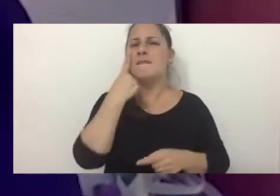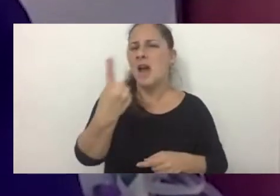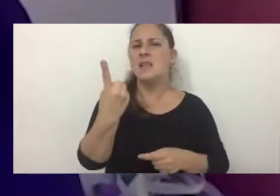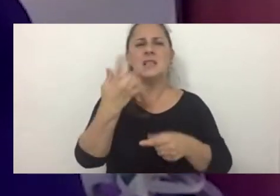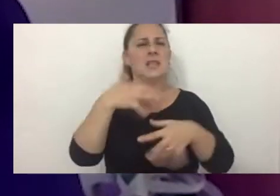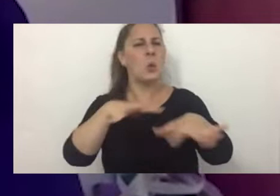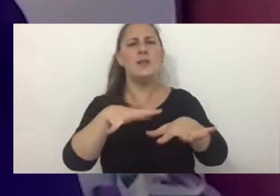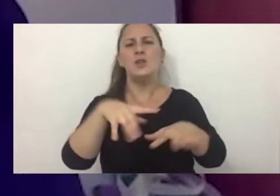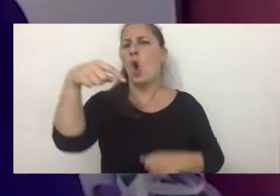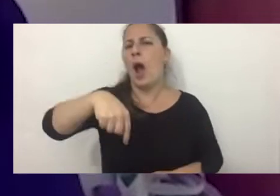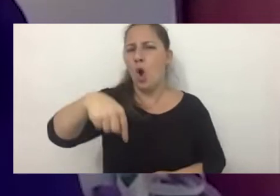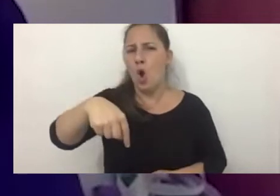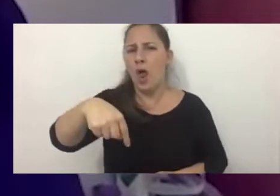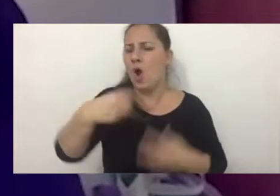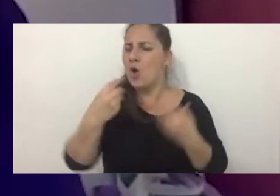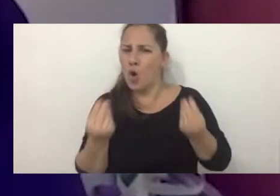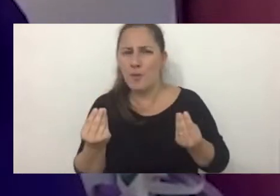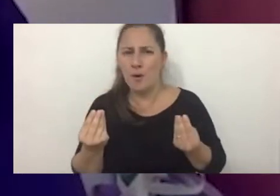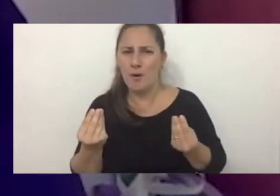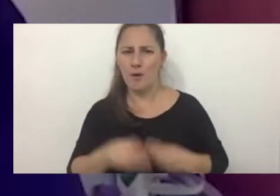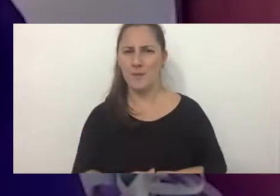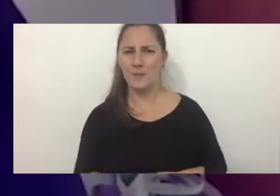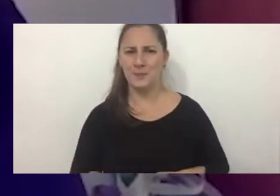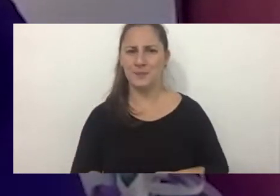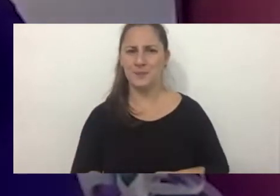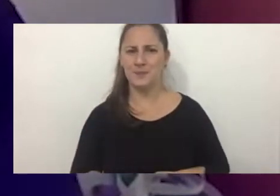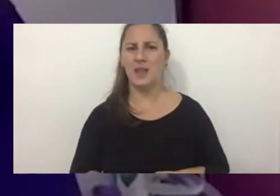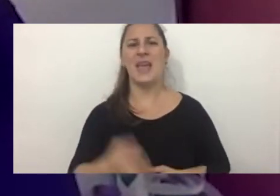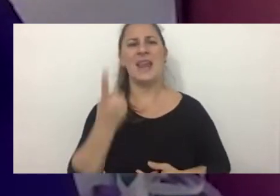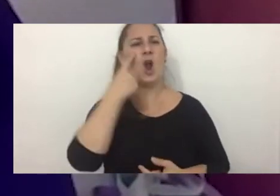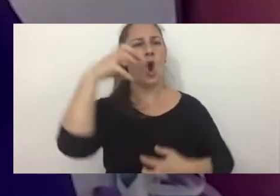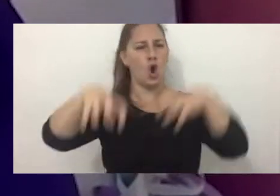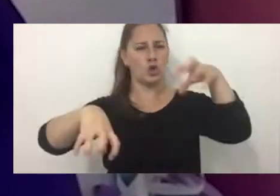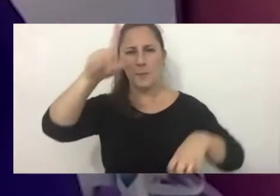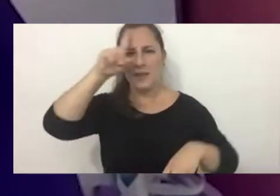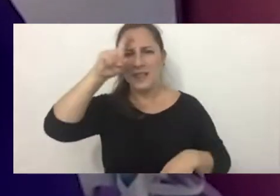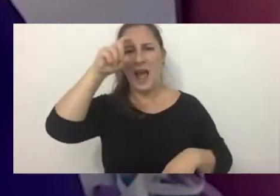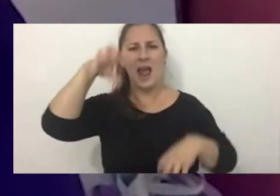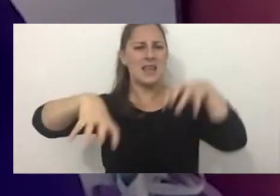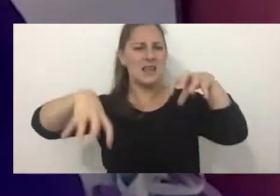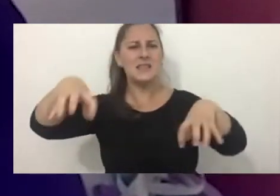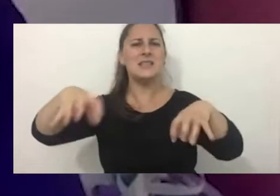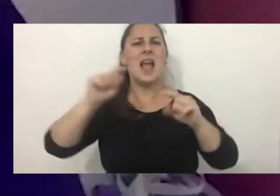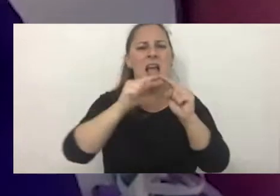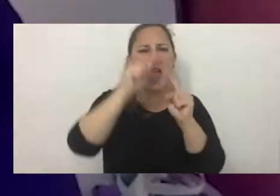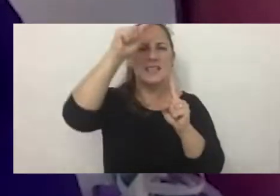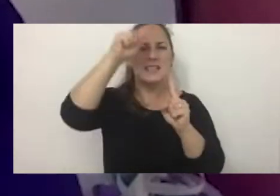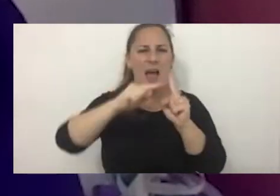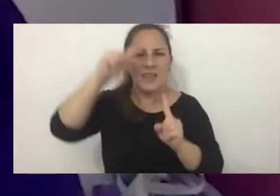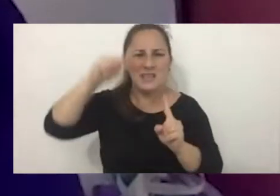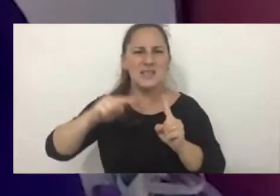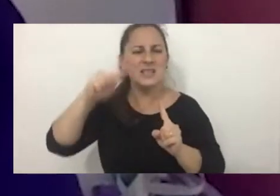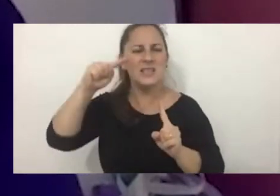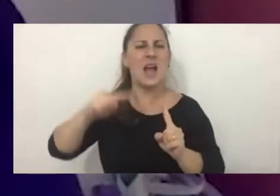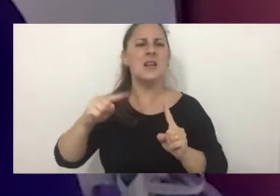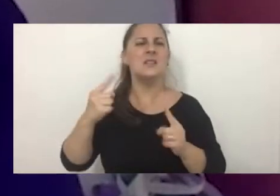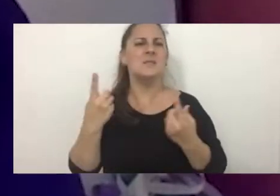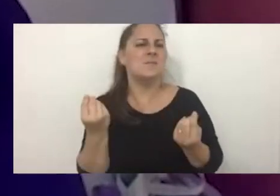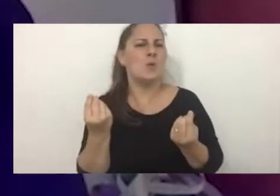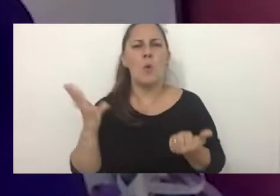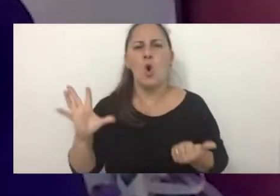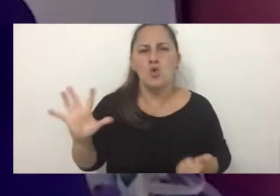dula, que es la parte que me toca a mí, como dijo Fabi, yo hace años que me vengo capacitando en esto, acompañando a